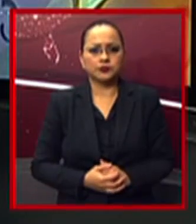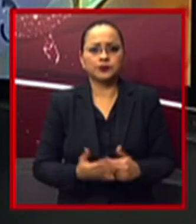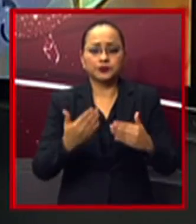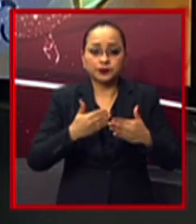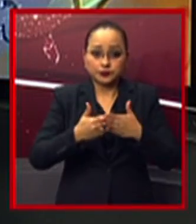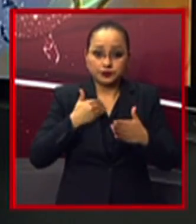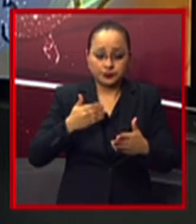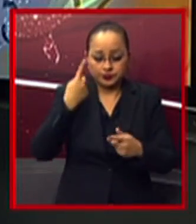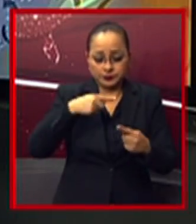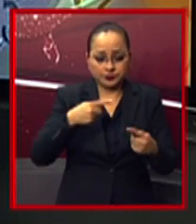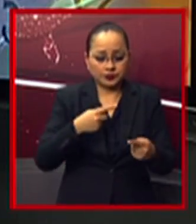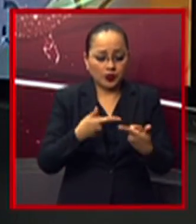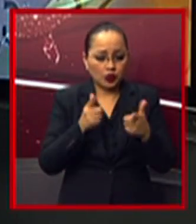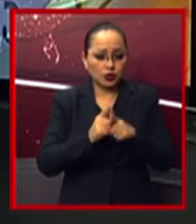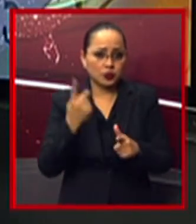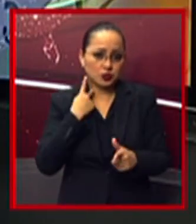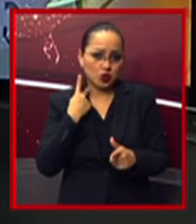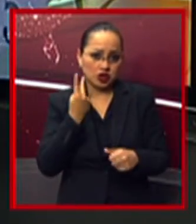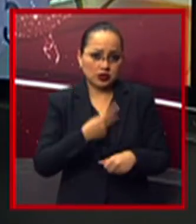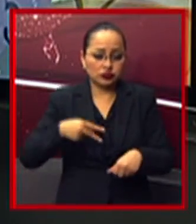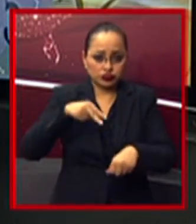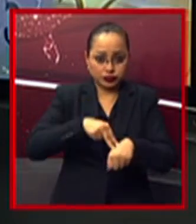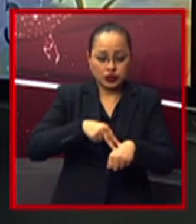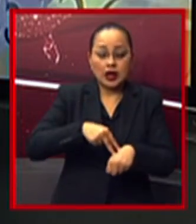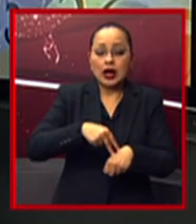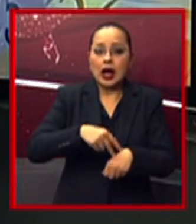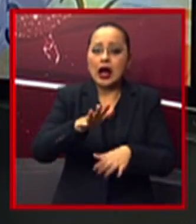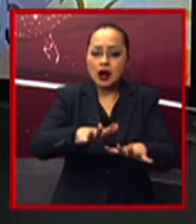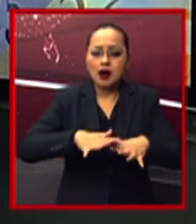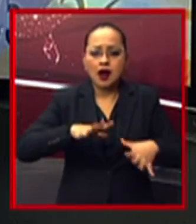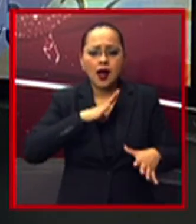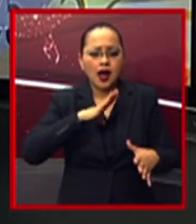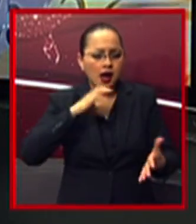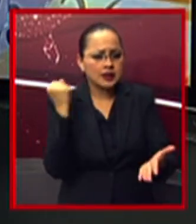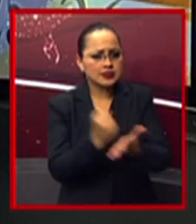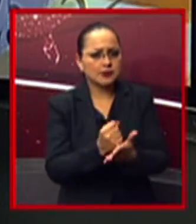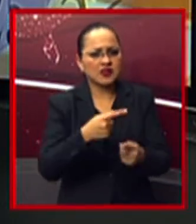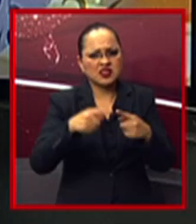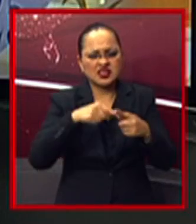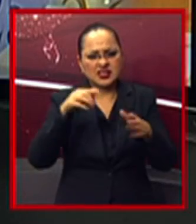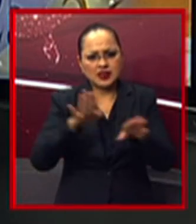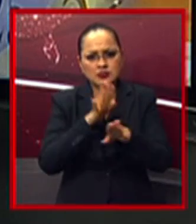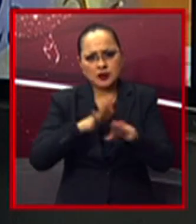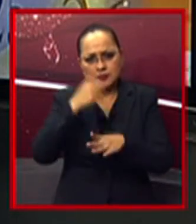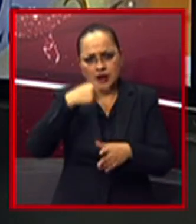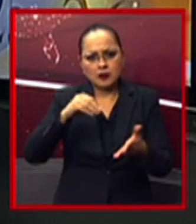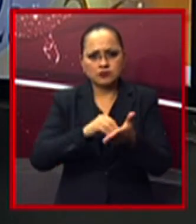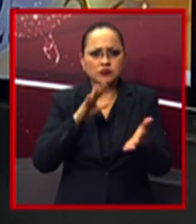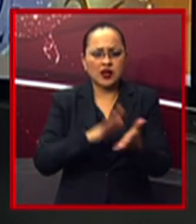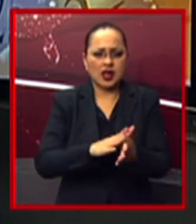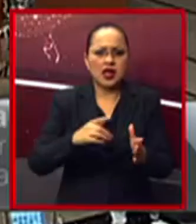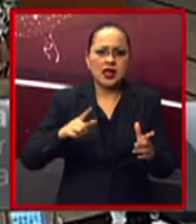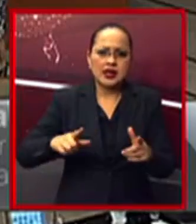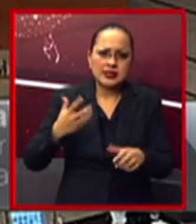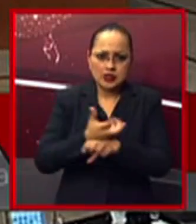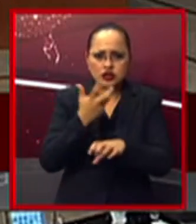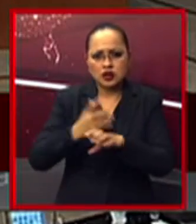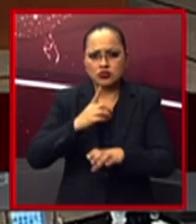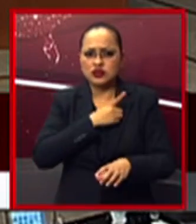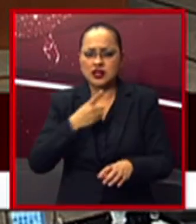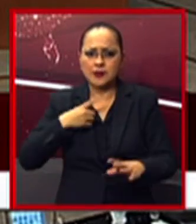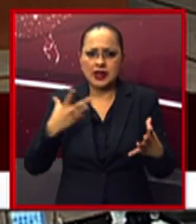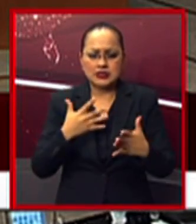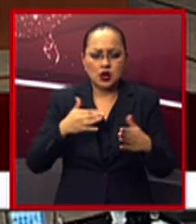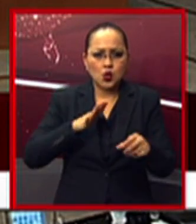Antes de comenzar con los posicionamientos sobre el dictamen, el Pleno avaló algunas modificaciones, entre otras cosas para establecer que las entidades federativas deberán realizar